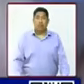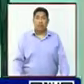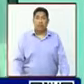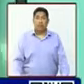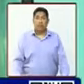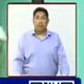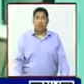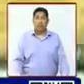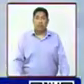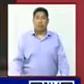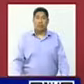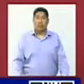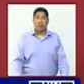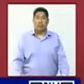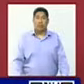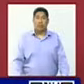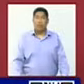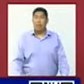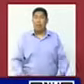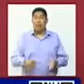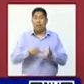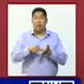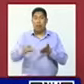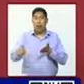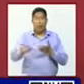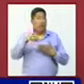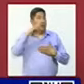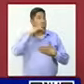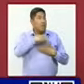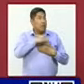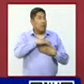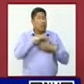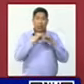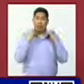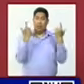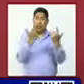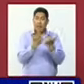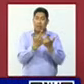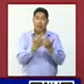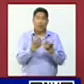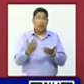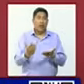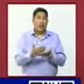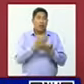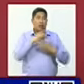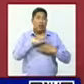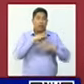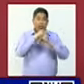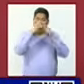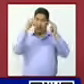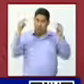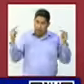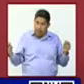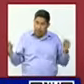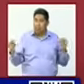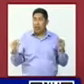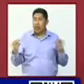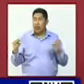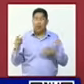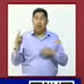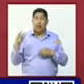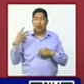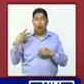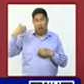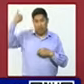El pago del beneficio social de aguinaldo recae directamente la responsabilidad sobre la empresa.